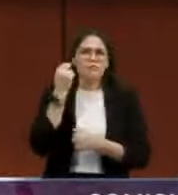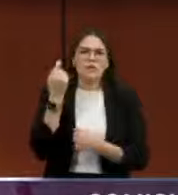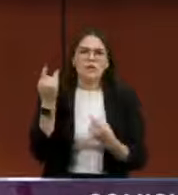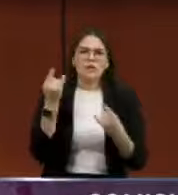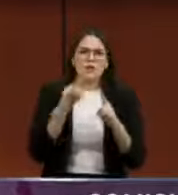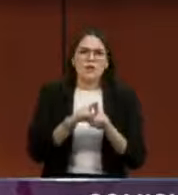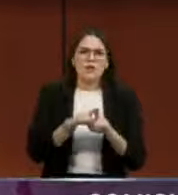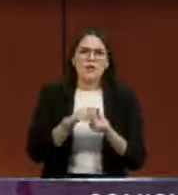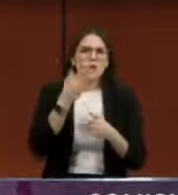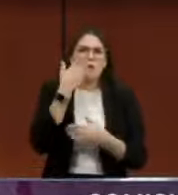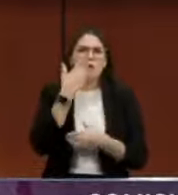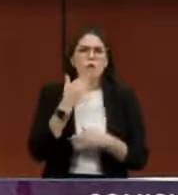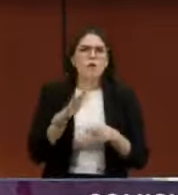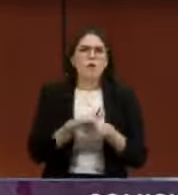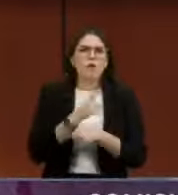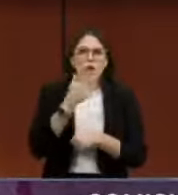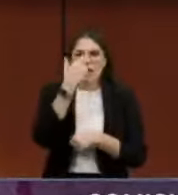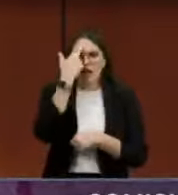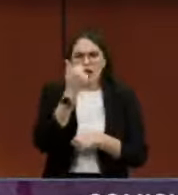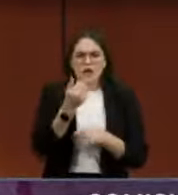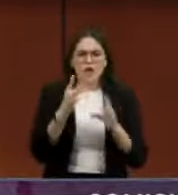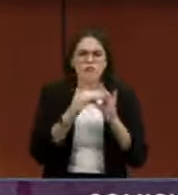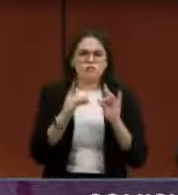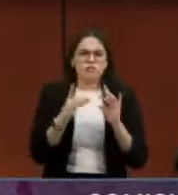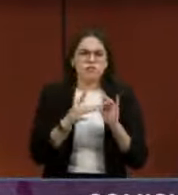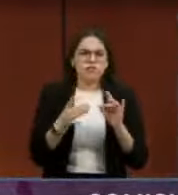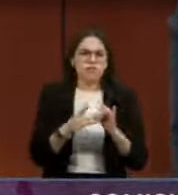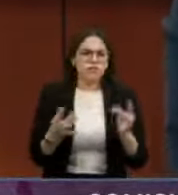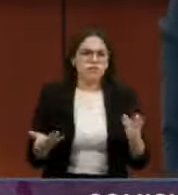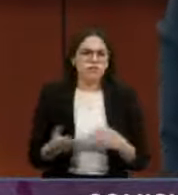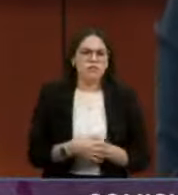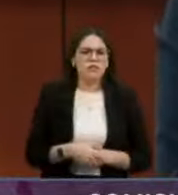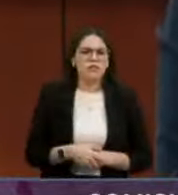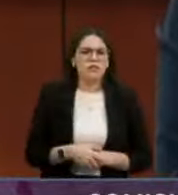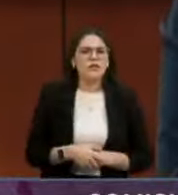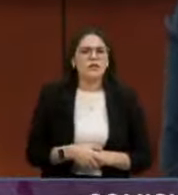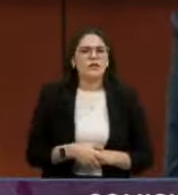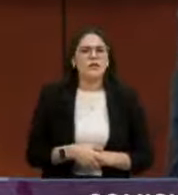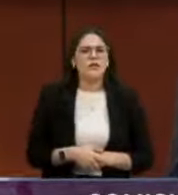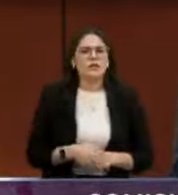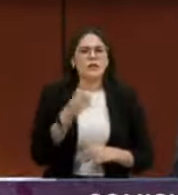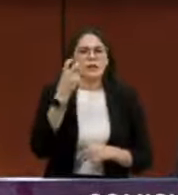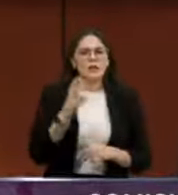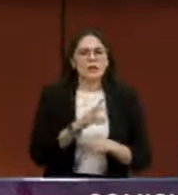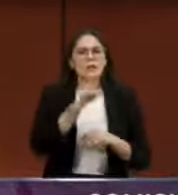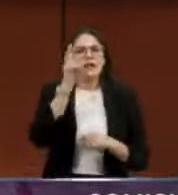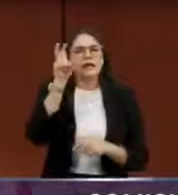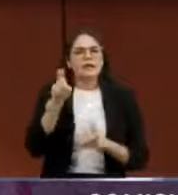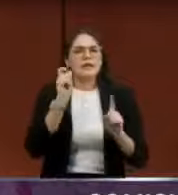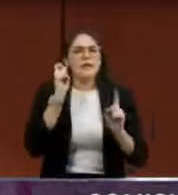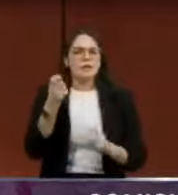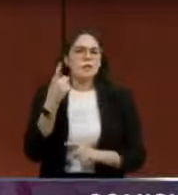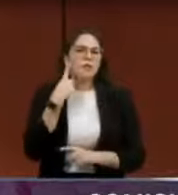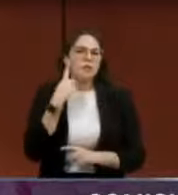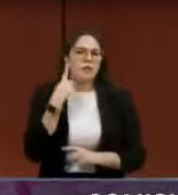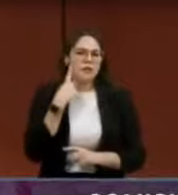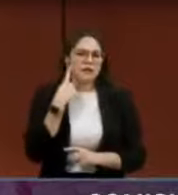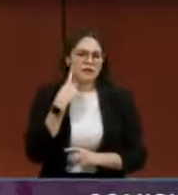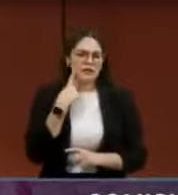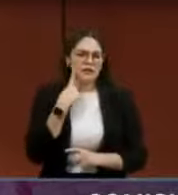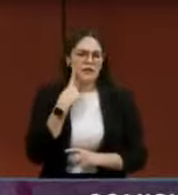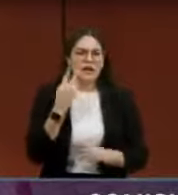sin fundamento. La separación del poder político, la